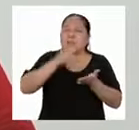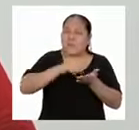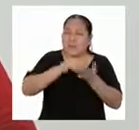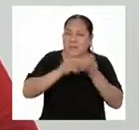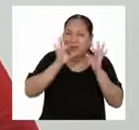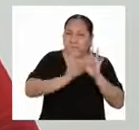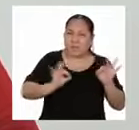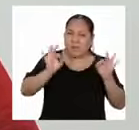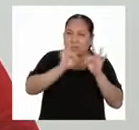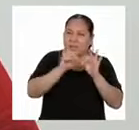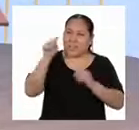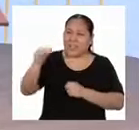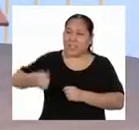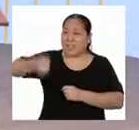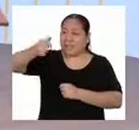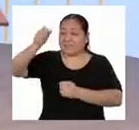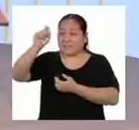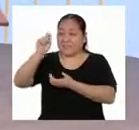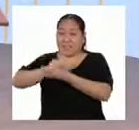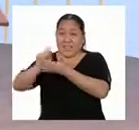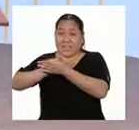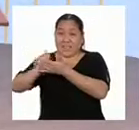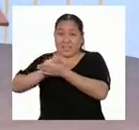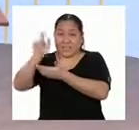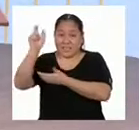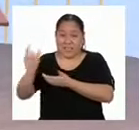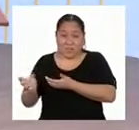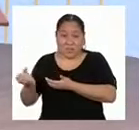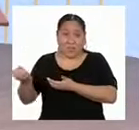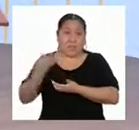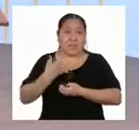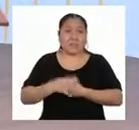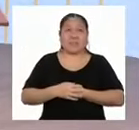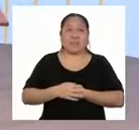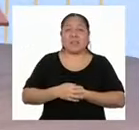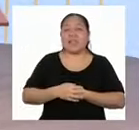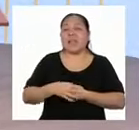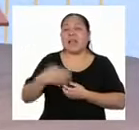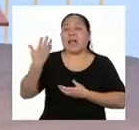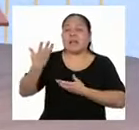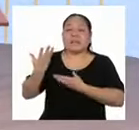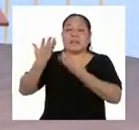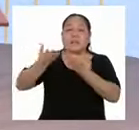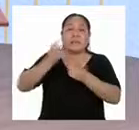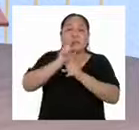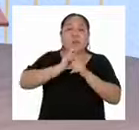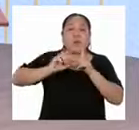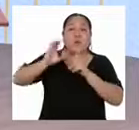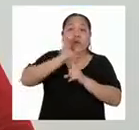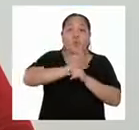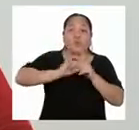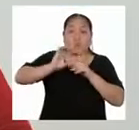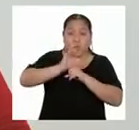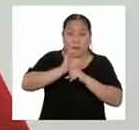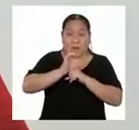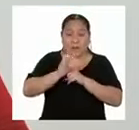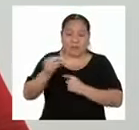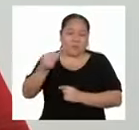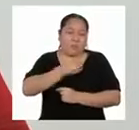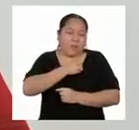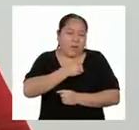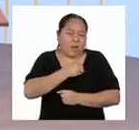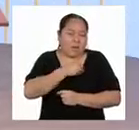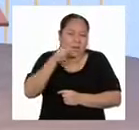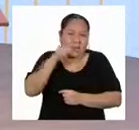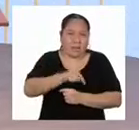está diciendo sobre el tema? La herencia cultural y el patrimonio local nos marcan con sus rasgos desde la niñez. ¿Cómo